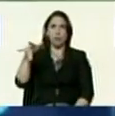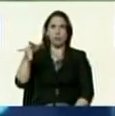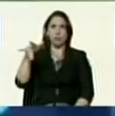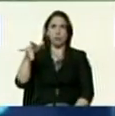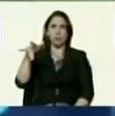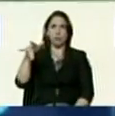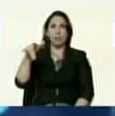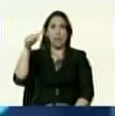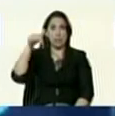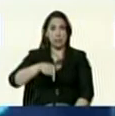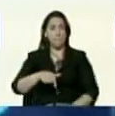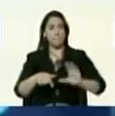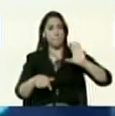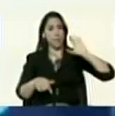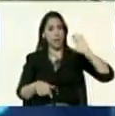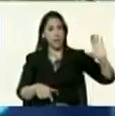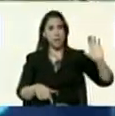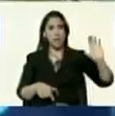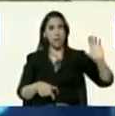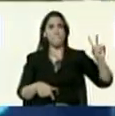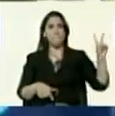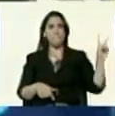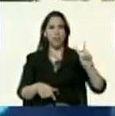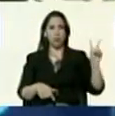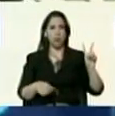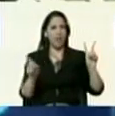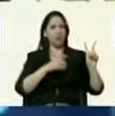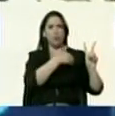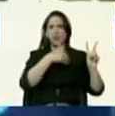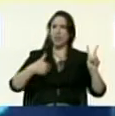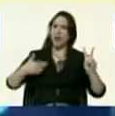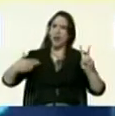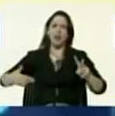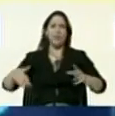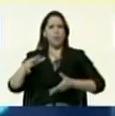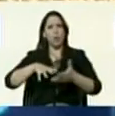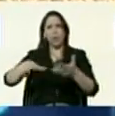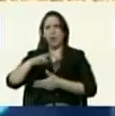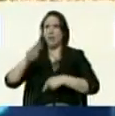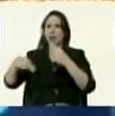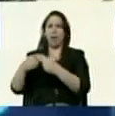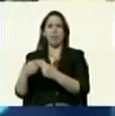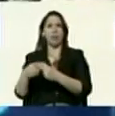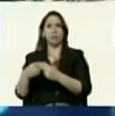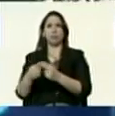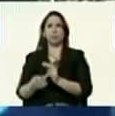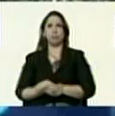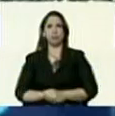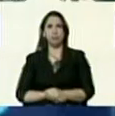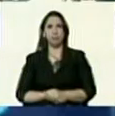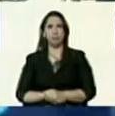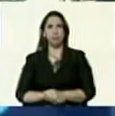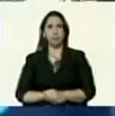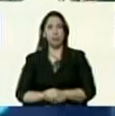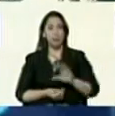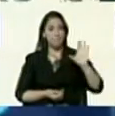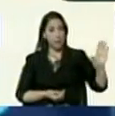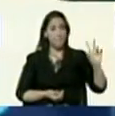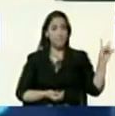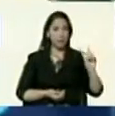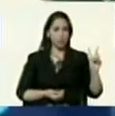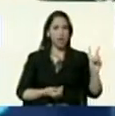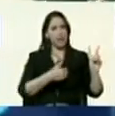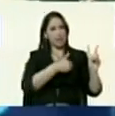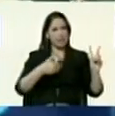De un país como Venezuela, que no quiere conflicto con nadie. De un país como Venezuela, que